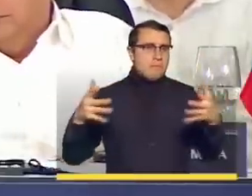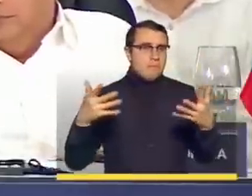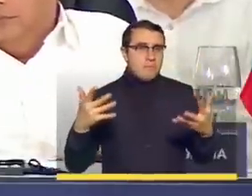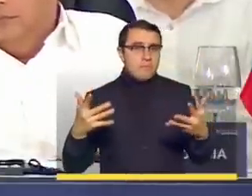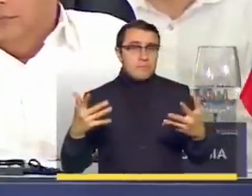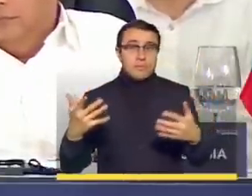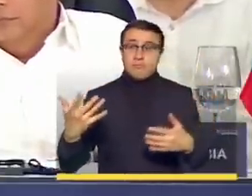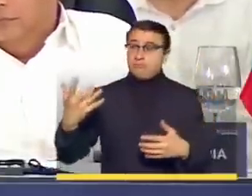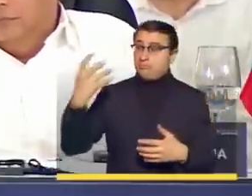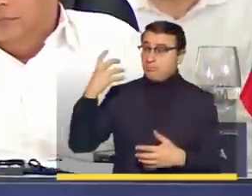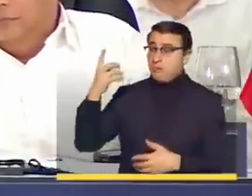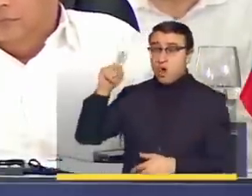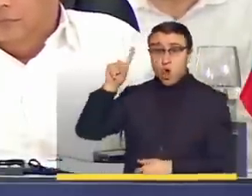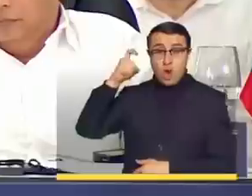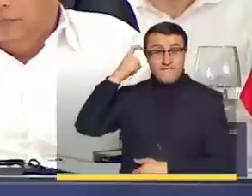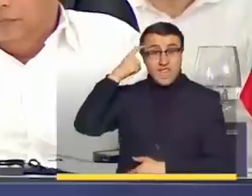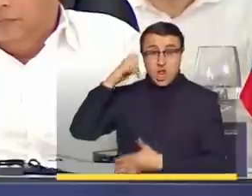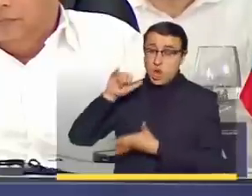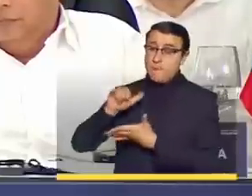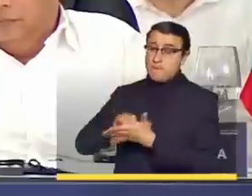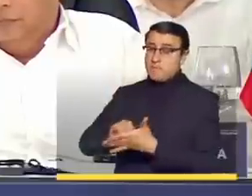que la oligarquía